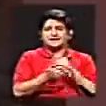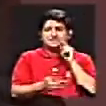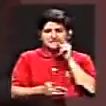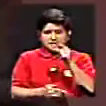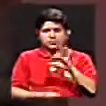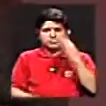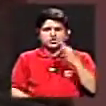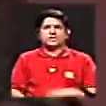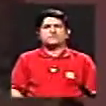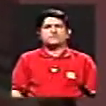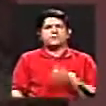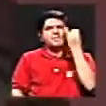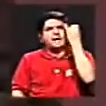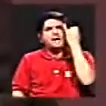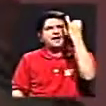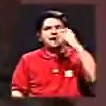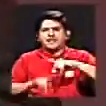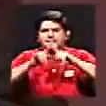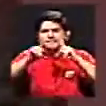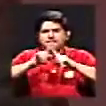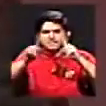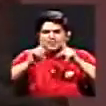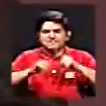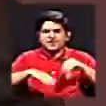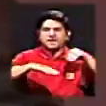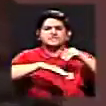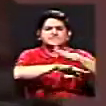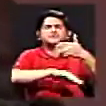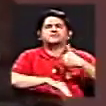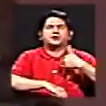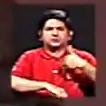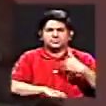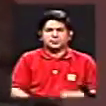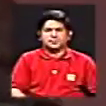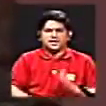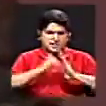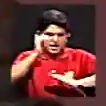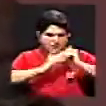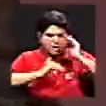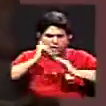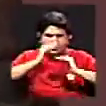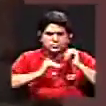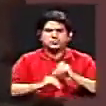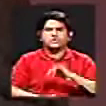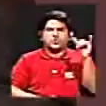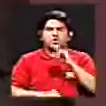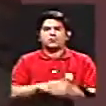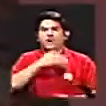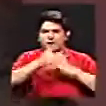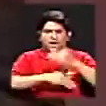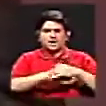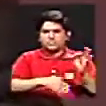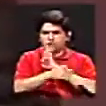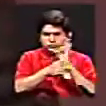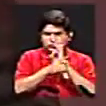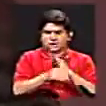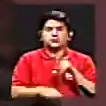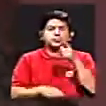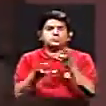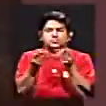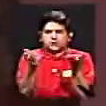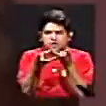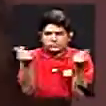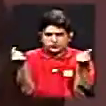manera conceptual analiza los diferentes efectos que se van a producir por la construcción de la obra y por la operación de la misma, y entonces los va